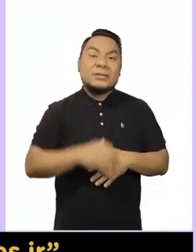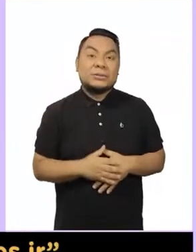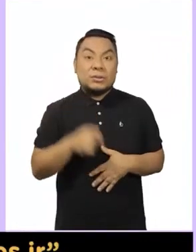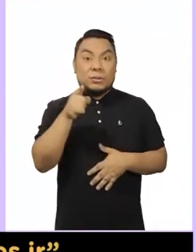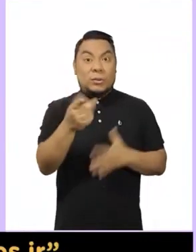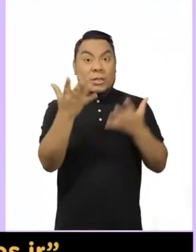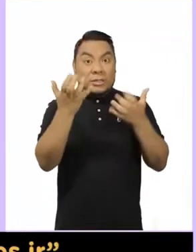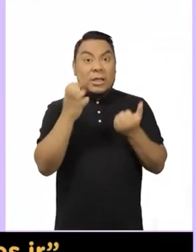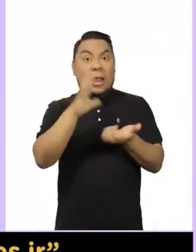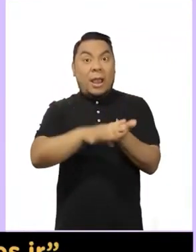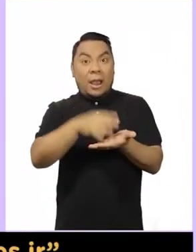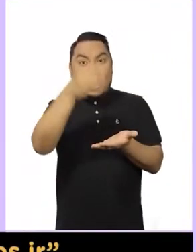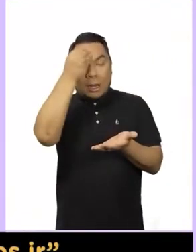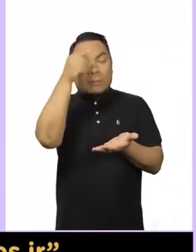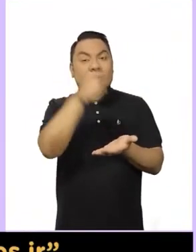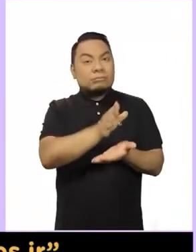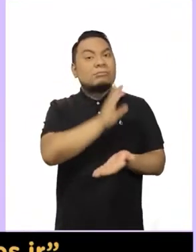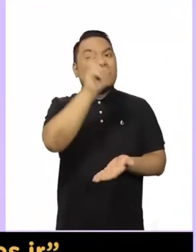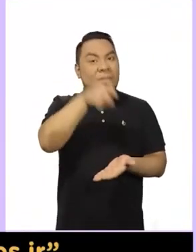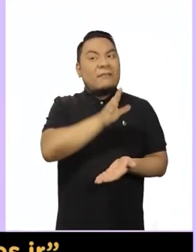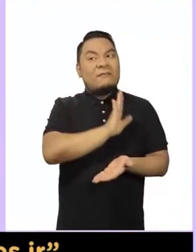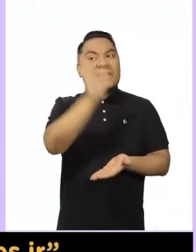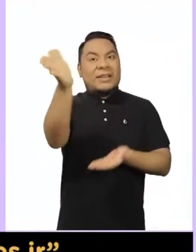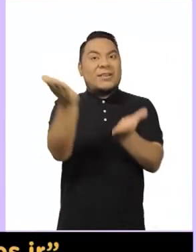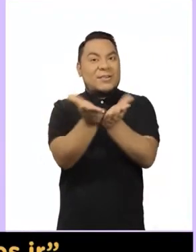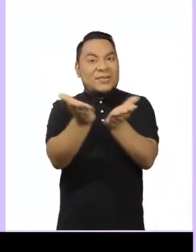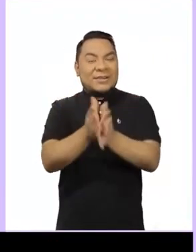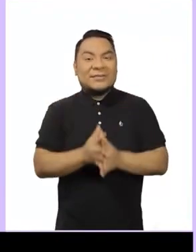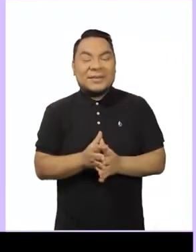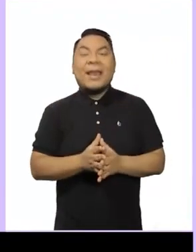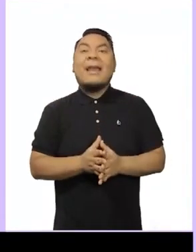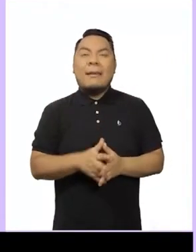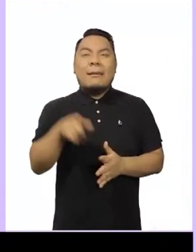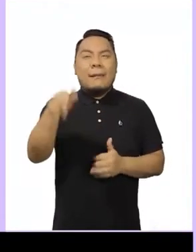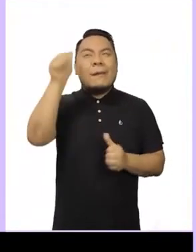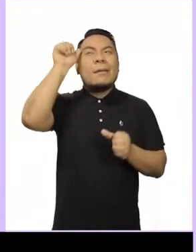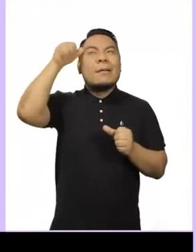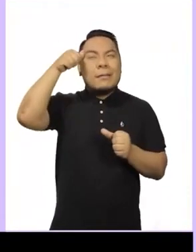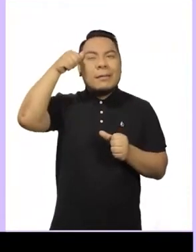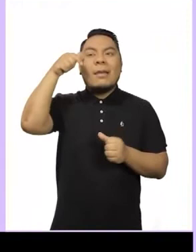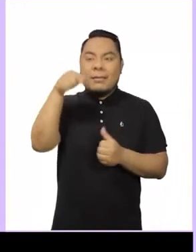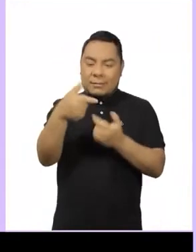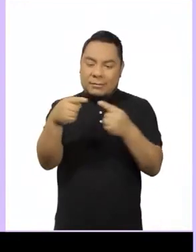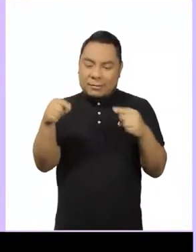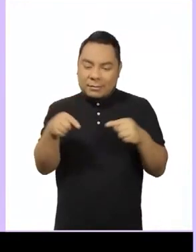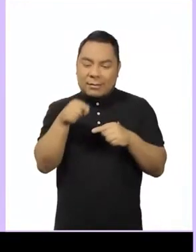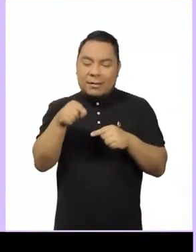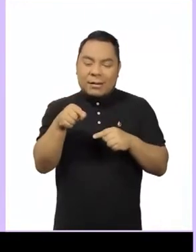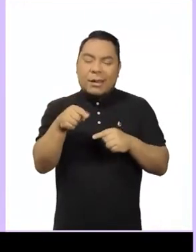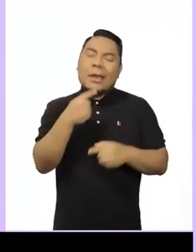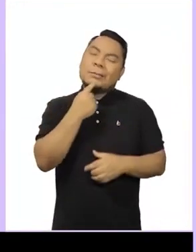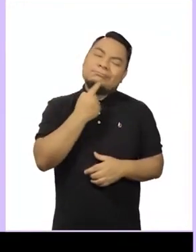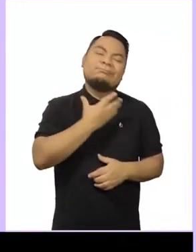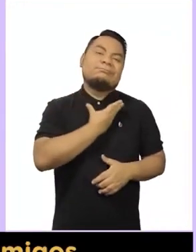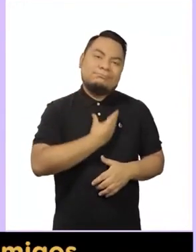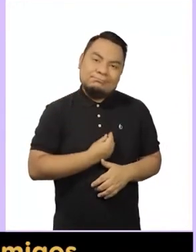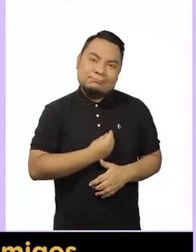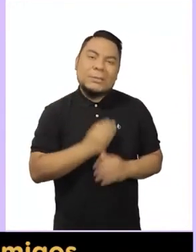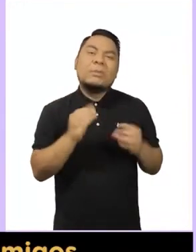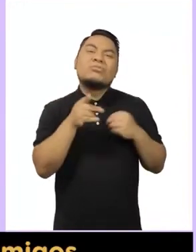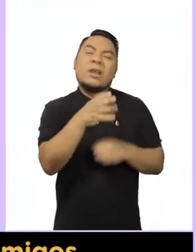derecho. Si quieres aprender, a la escuela debes ir. Ese recuerdo la puso muy